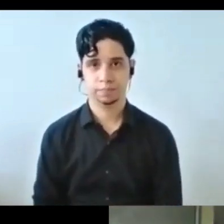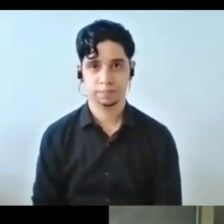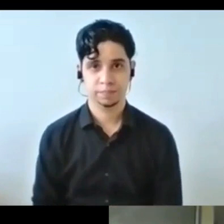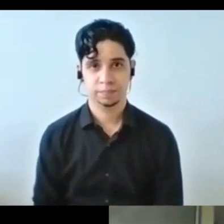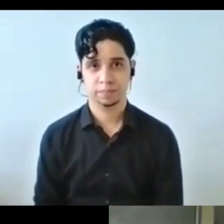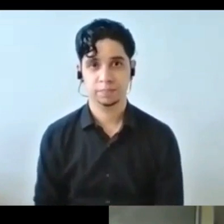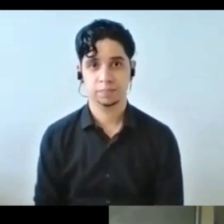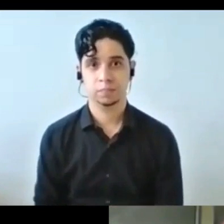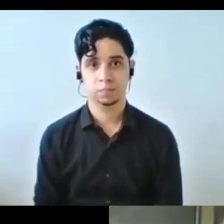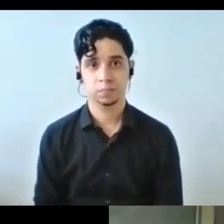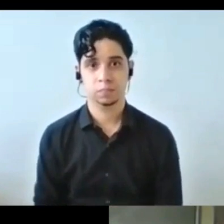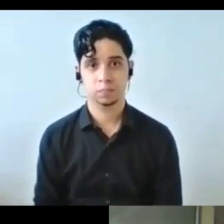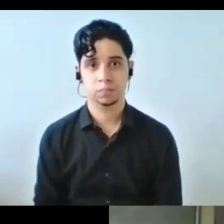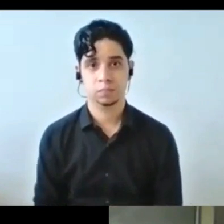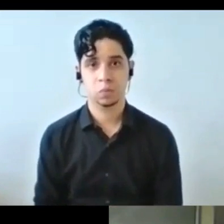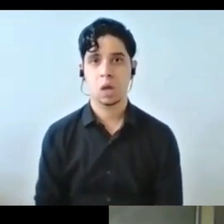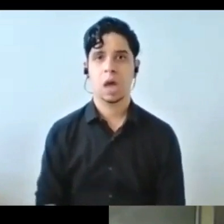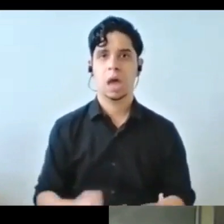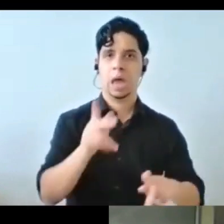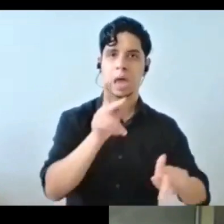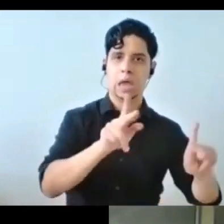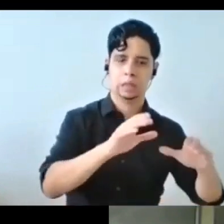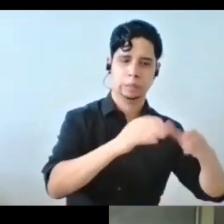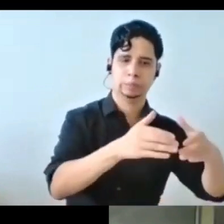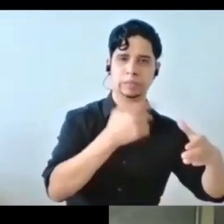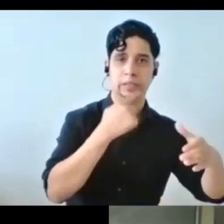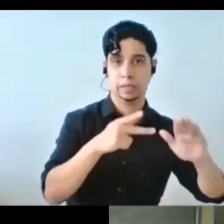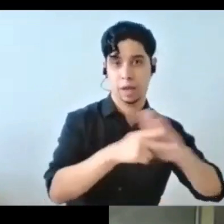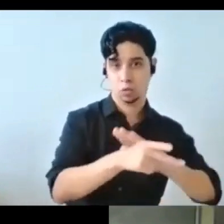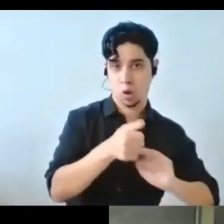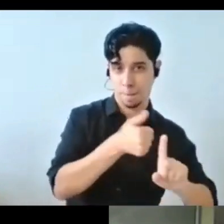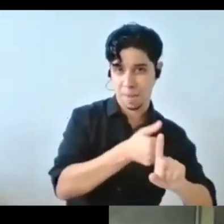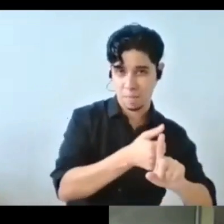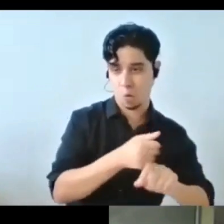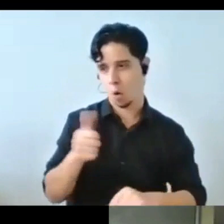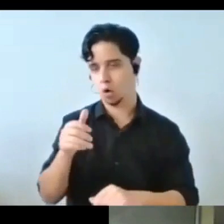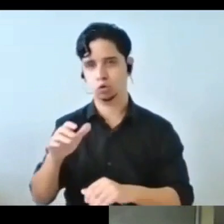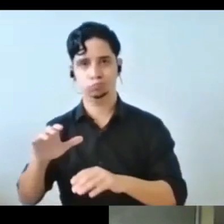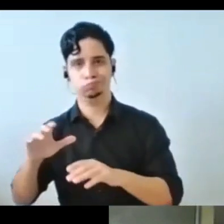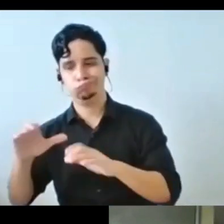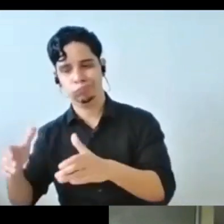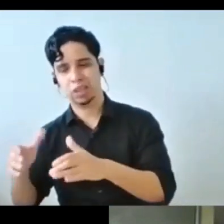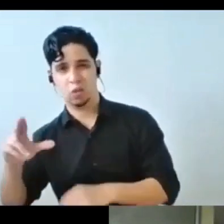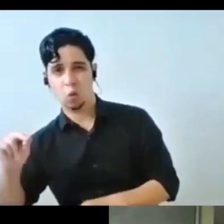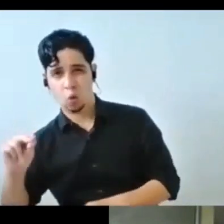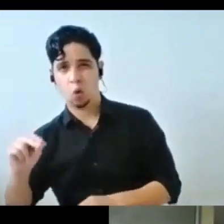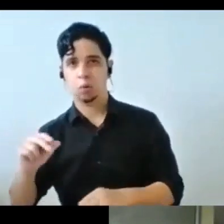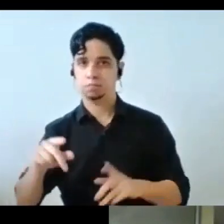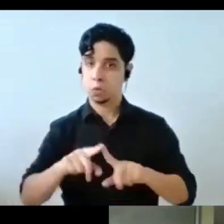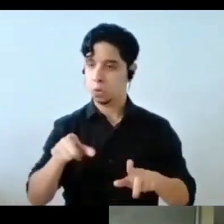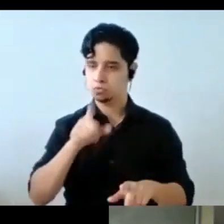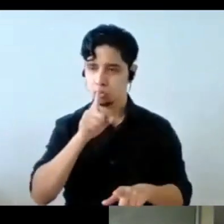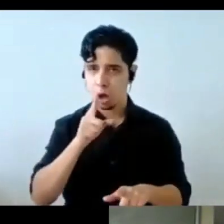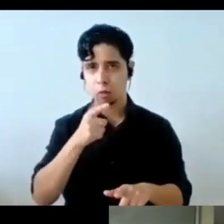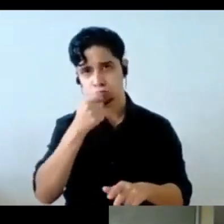Hay teorías de que fue un suicidio, ¿verdad? Pero sumamente interesante